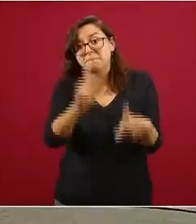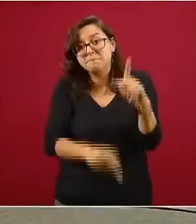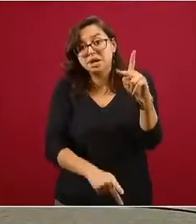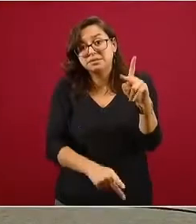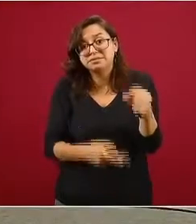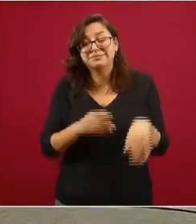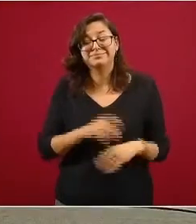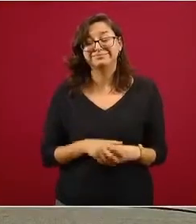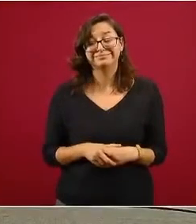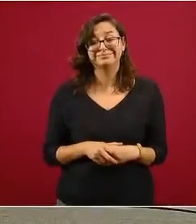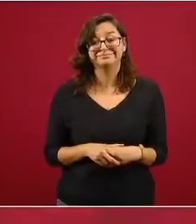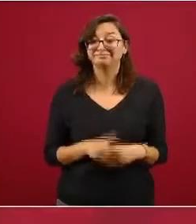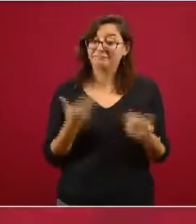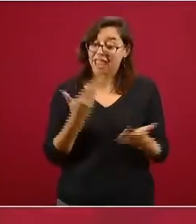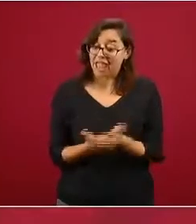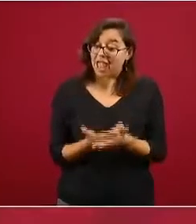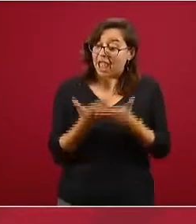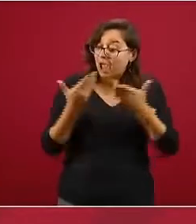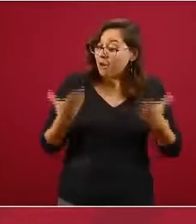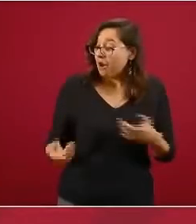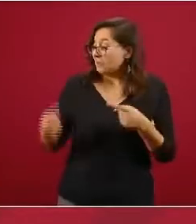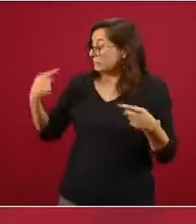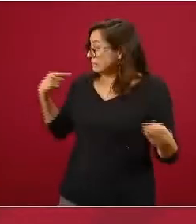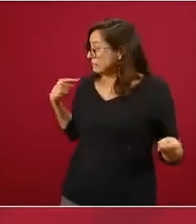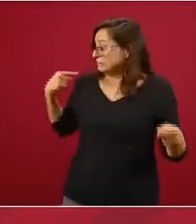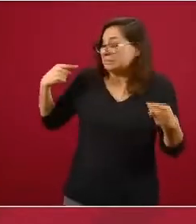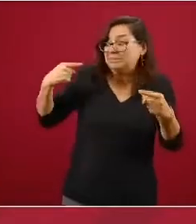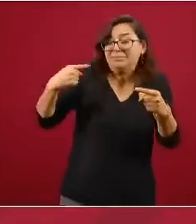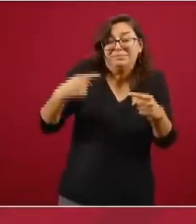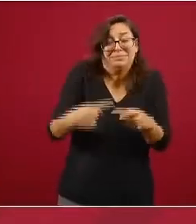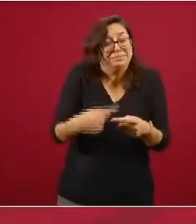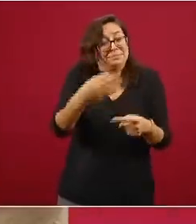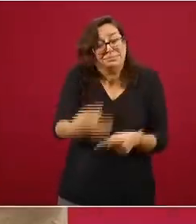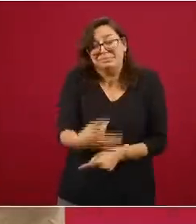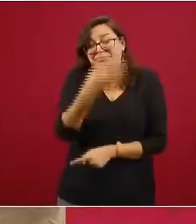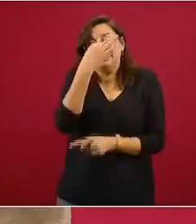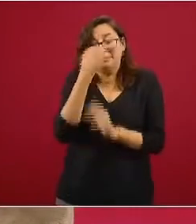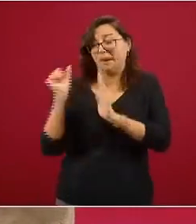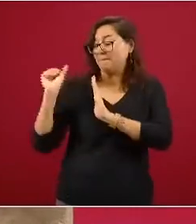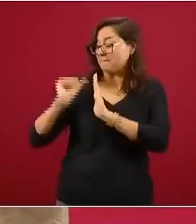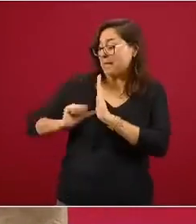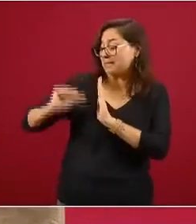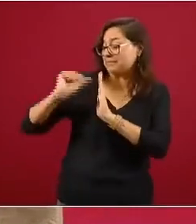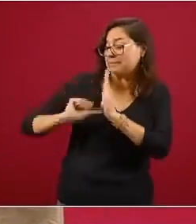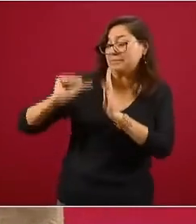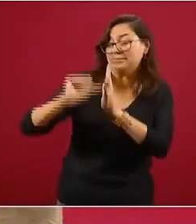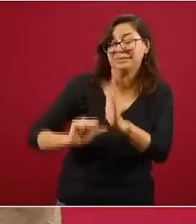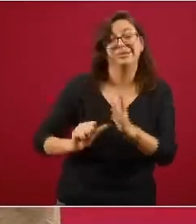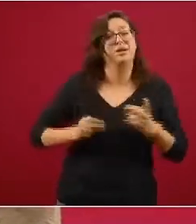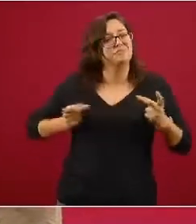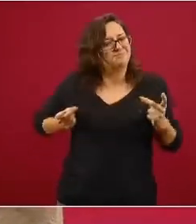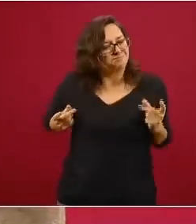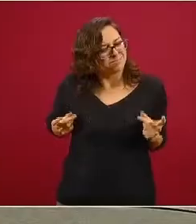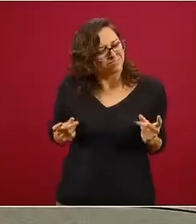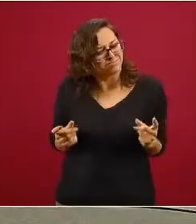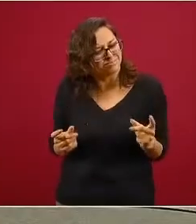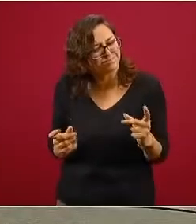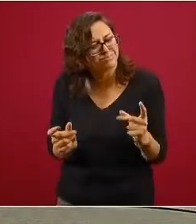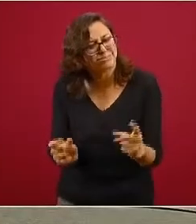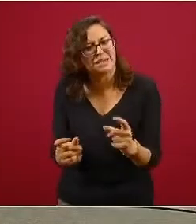Durante COVID, en el empeño de acelerar la posibilidad de tener servicios